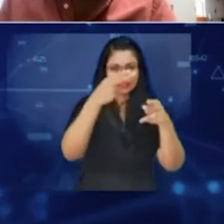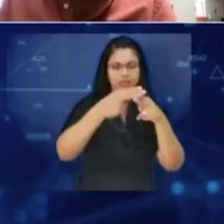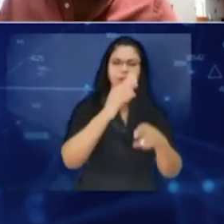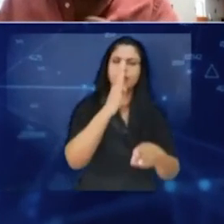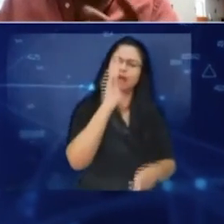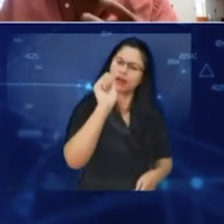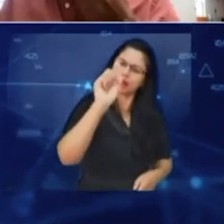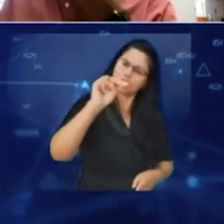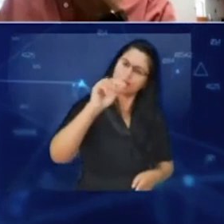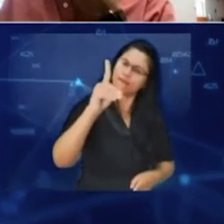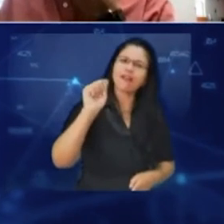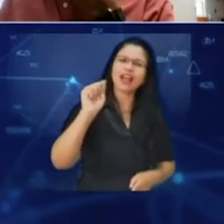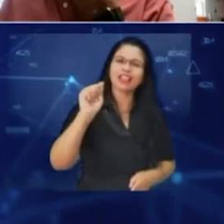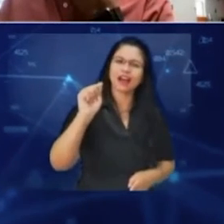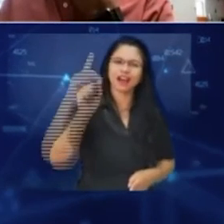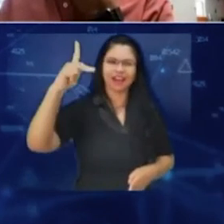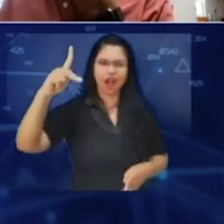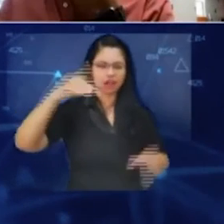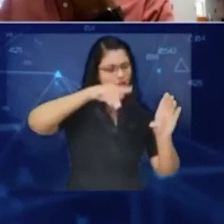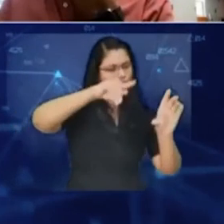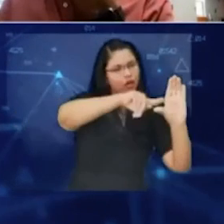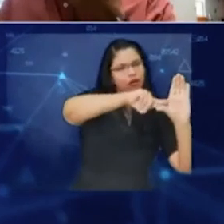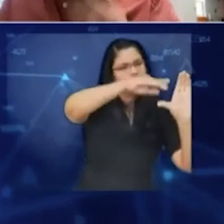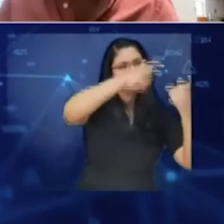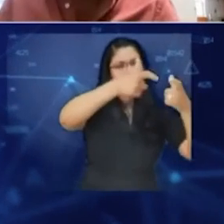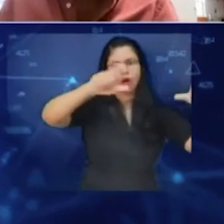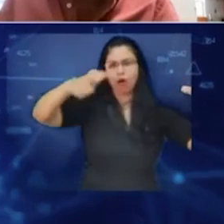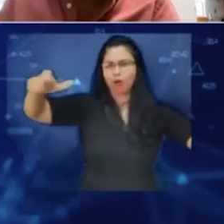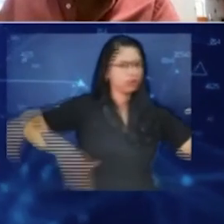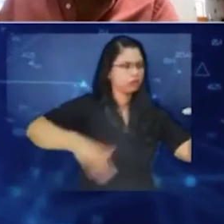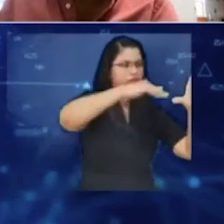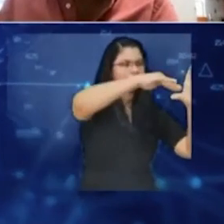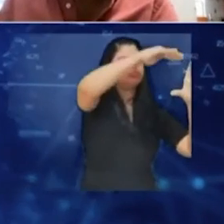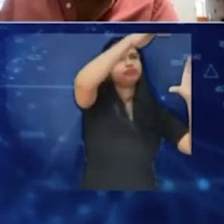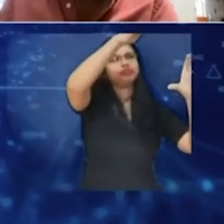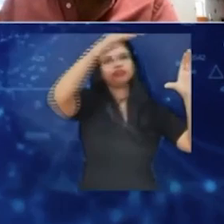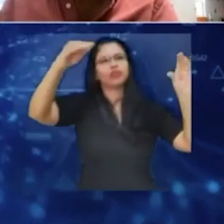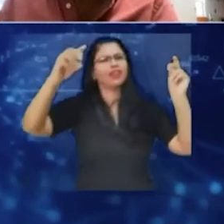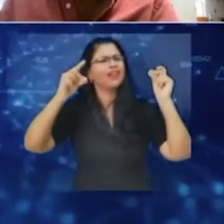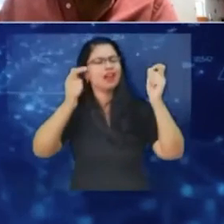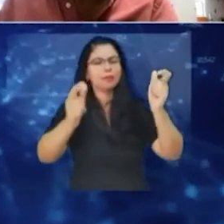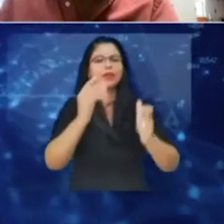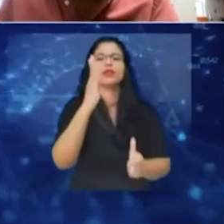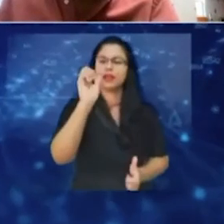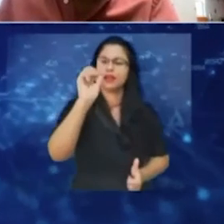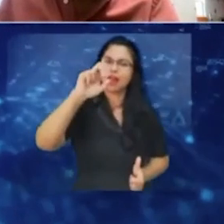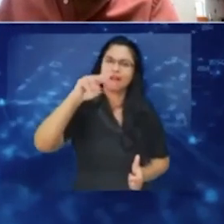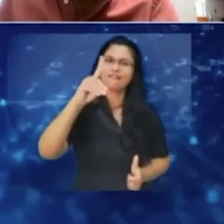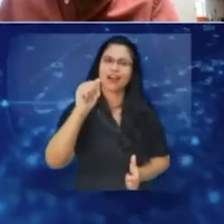los tipos de enlaces, tanto de servicio, de al usuario, como el gateway, así como telemetría y comando.